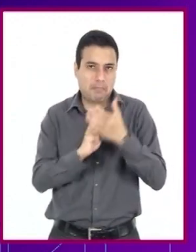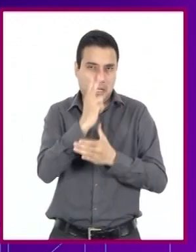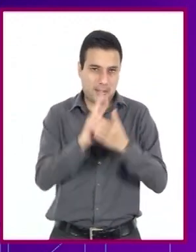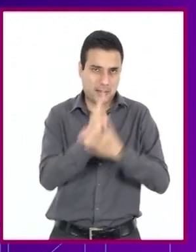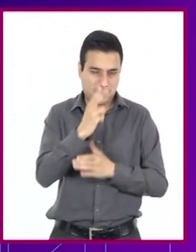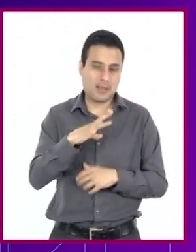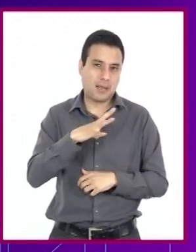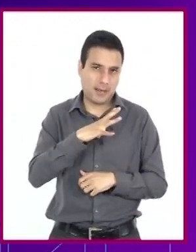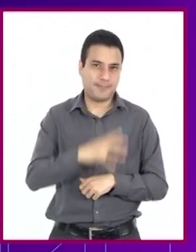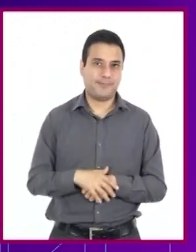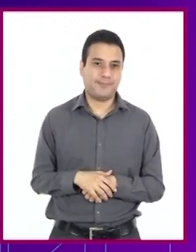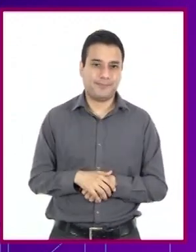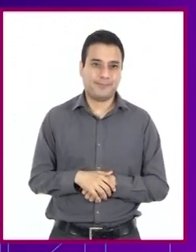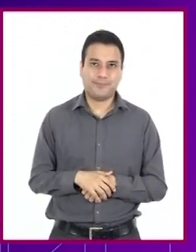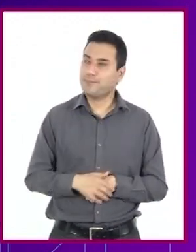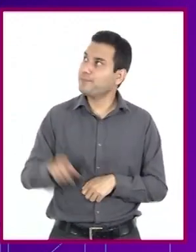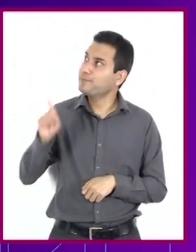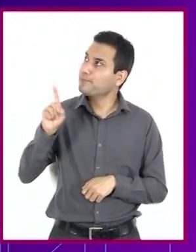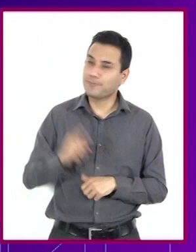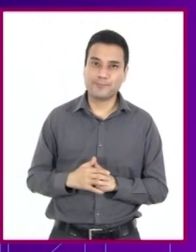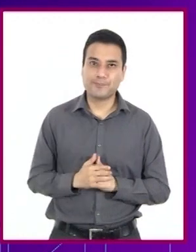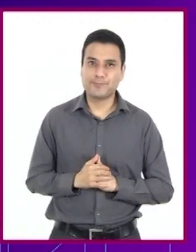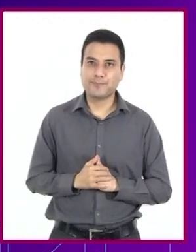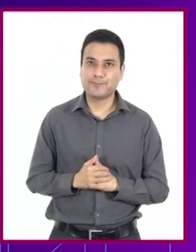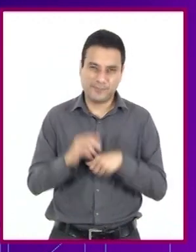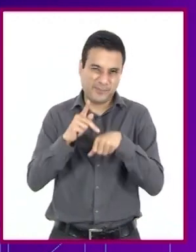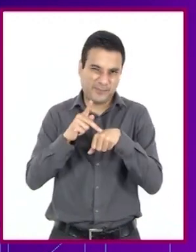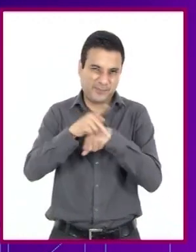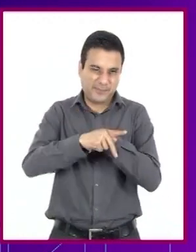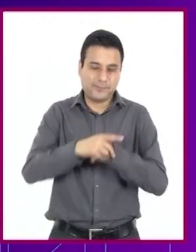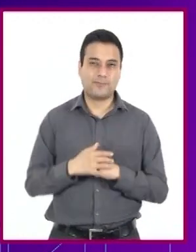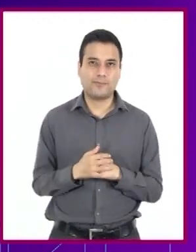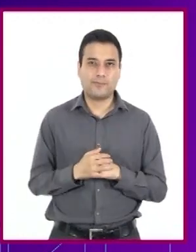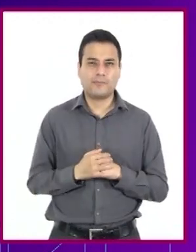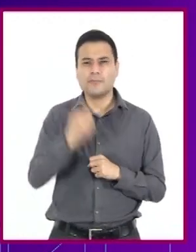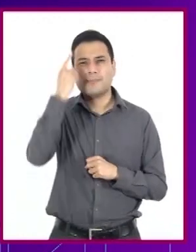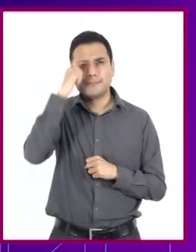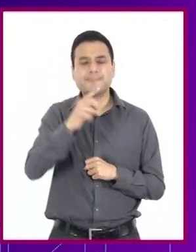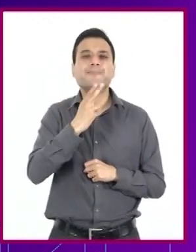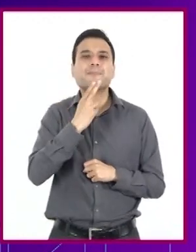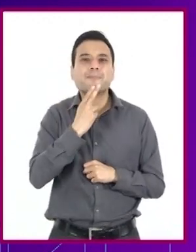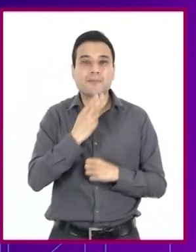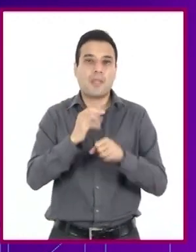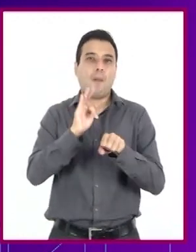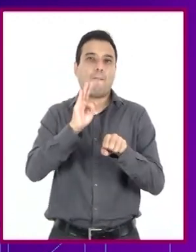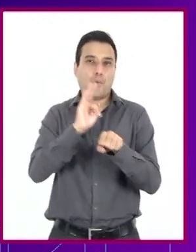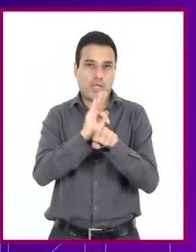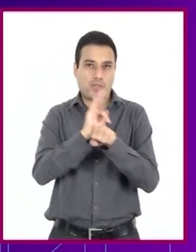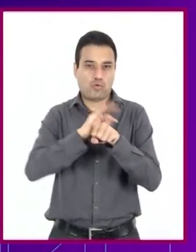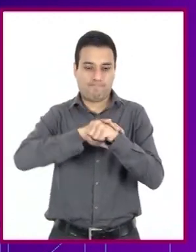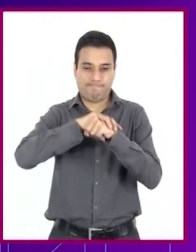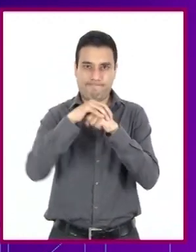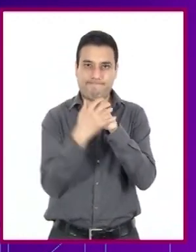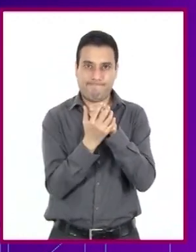plantas. Membrana celular, que brinda protección y da forma a la célula.